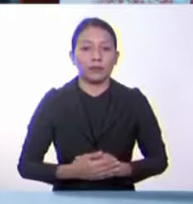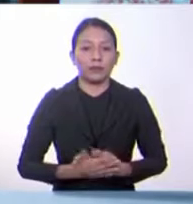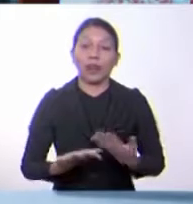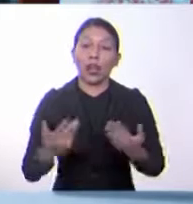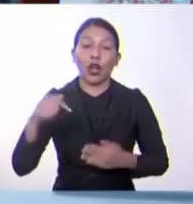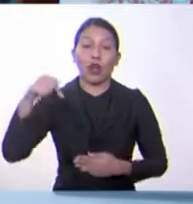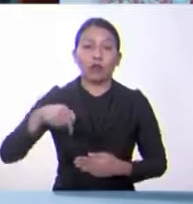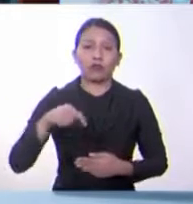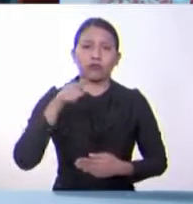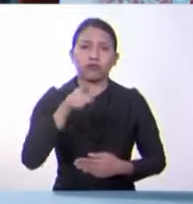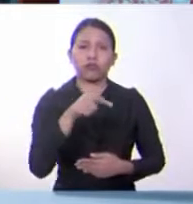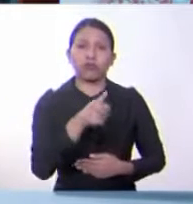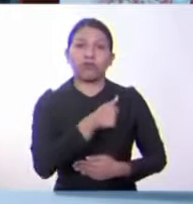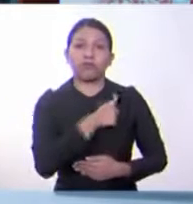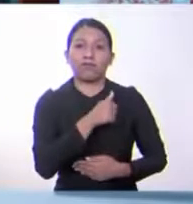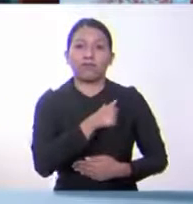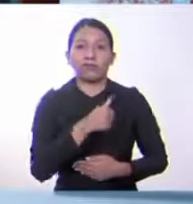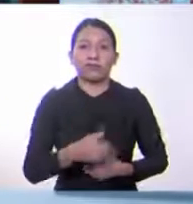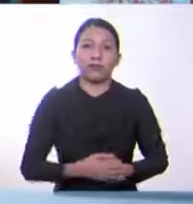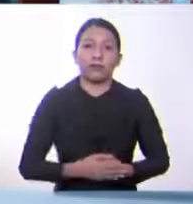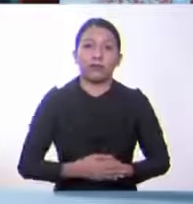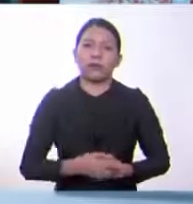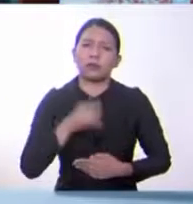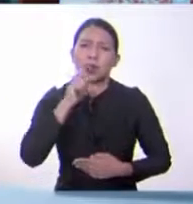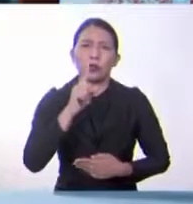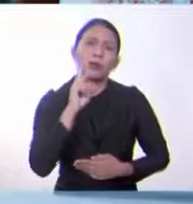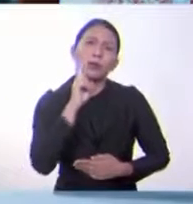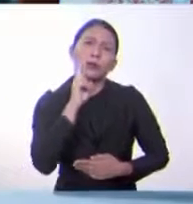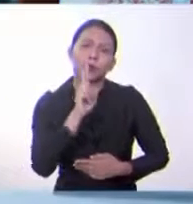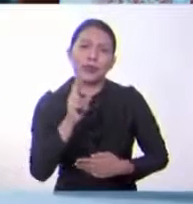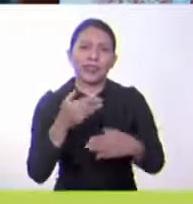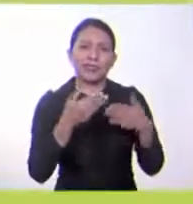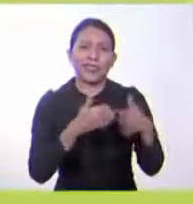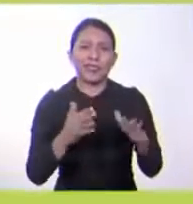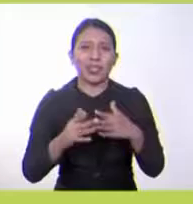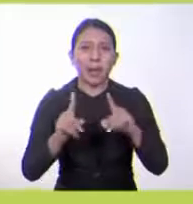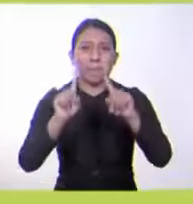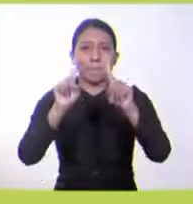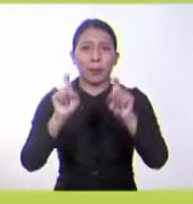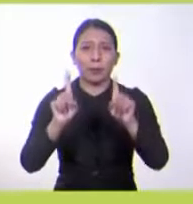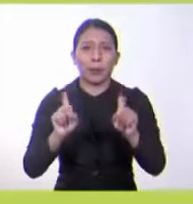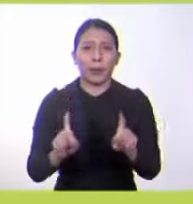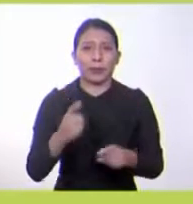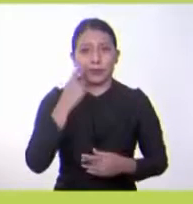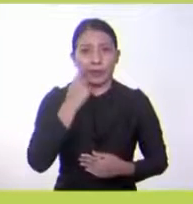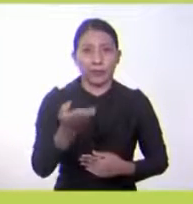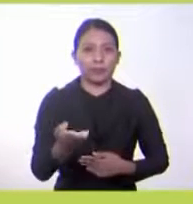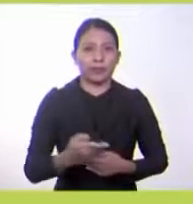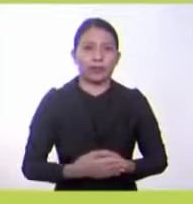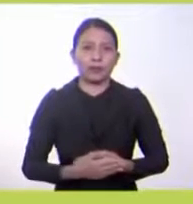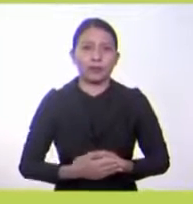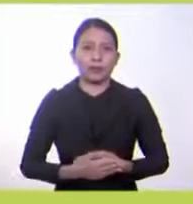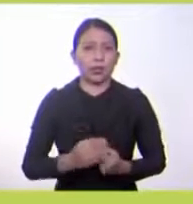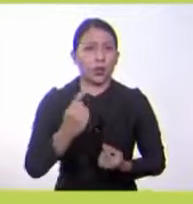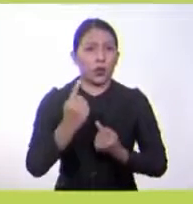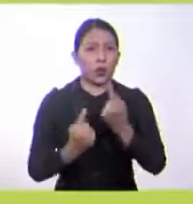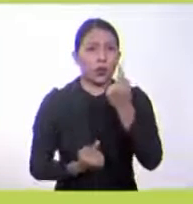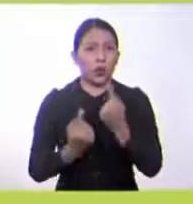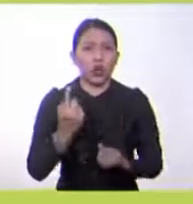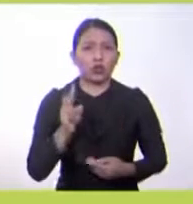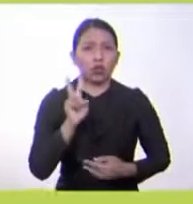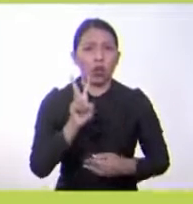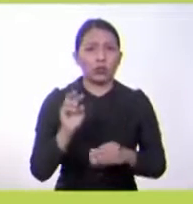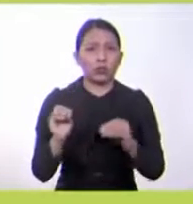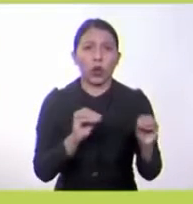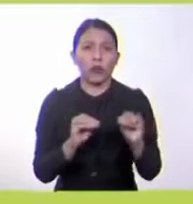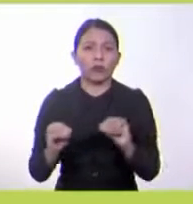Ahora te toca a ti. Contesta por favor las siguientes preguntas. ¿Cuáles son los dos movimientos